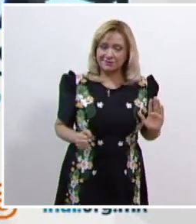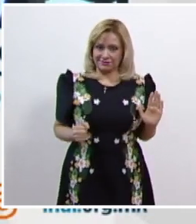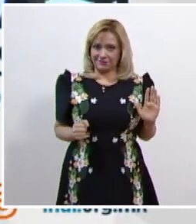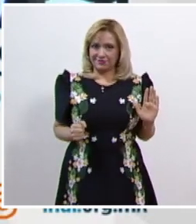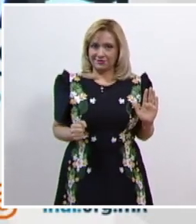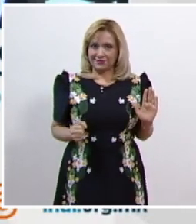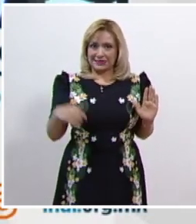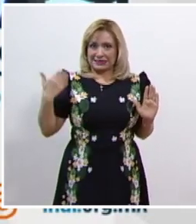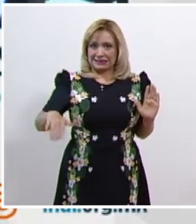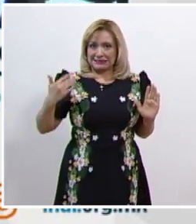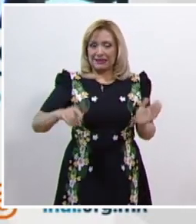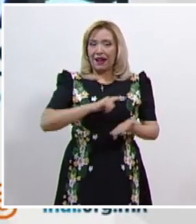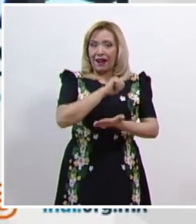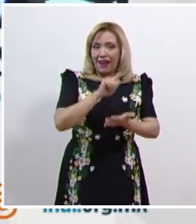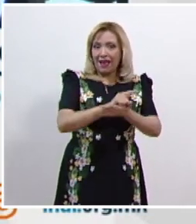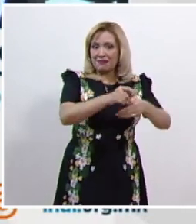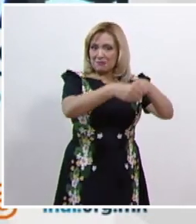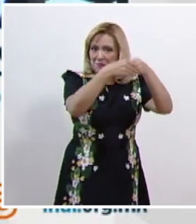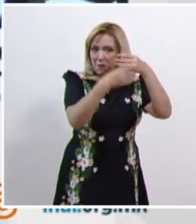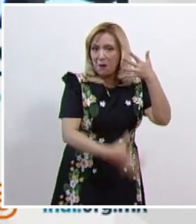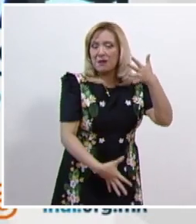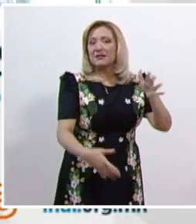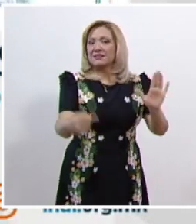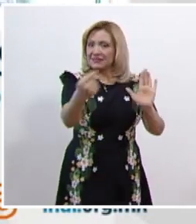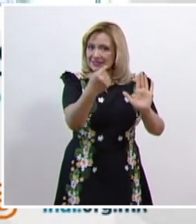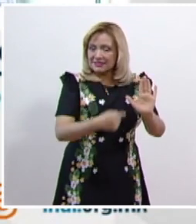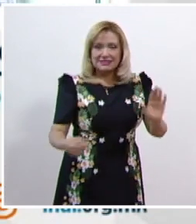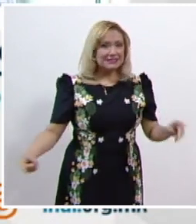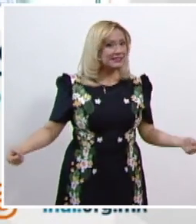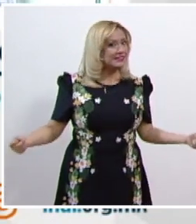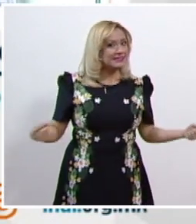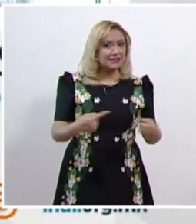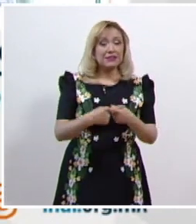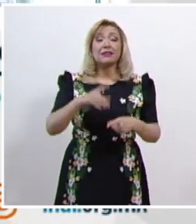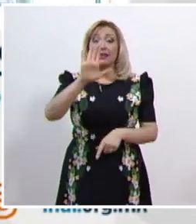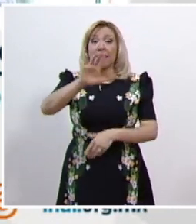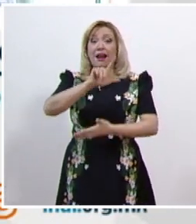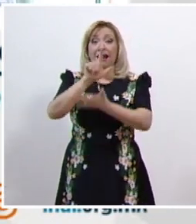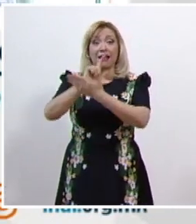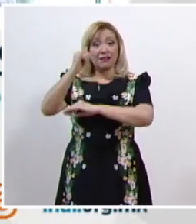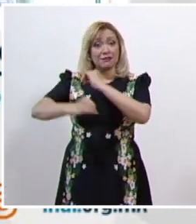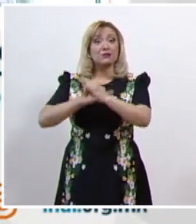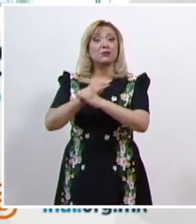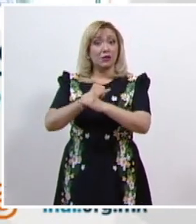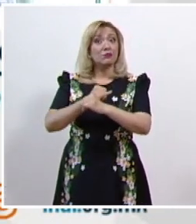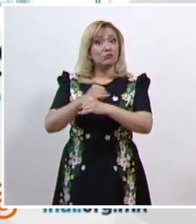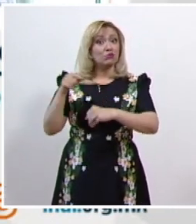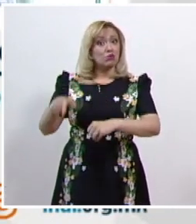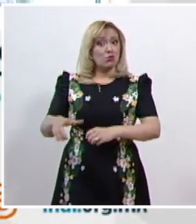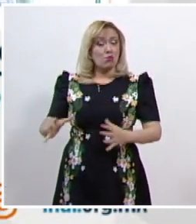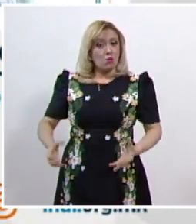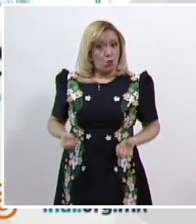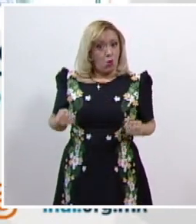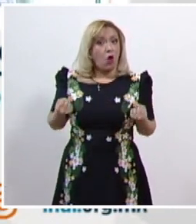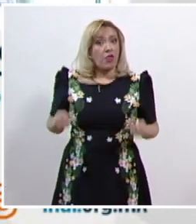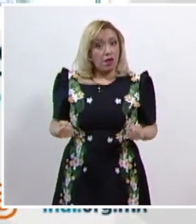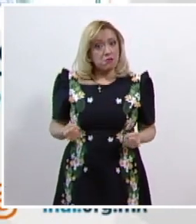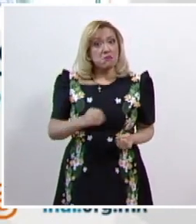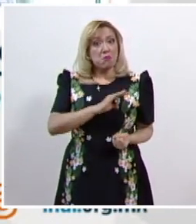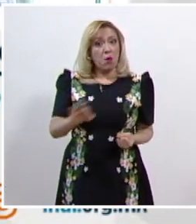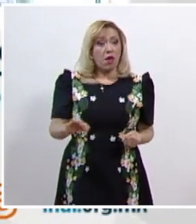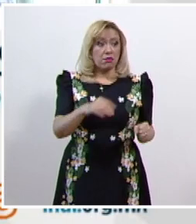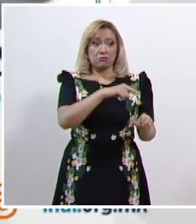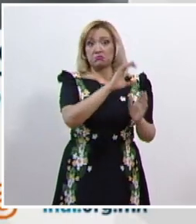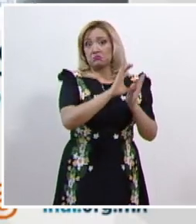contenidos normativos propiamente hablando, que esa idea tan poderosa del control de convencionalidad podría justificar inaplicar la